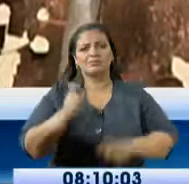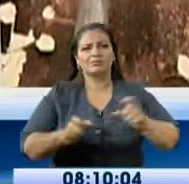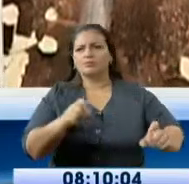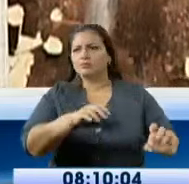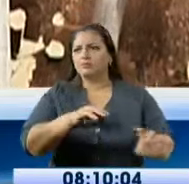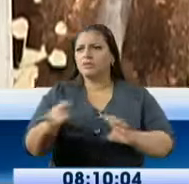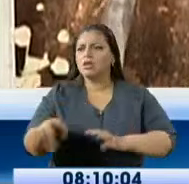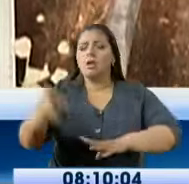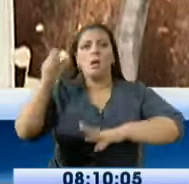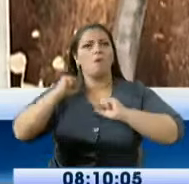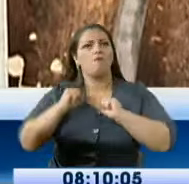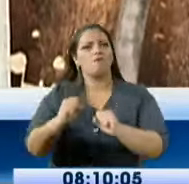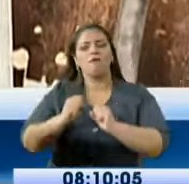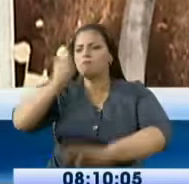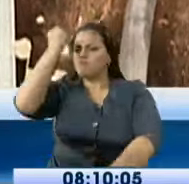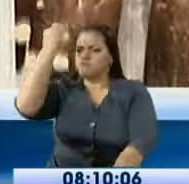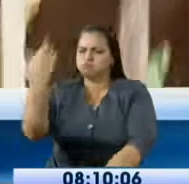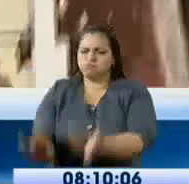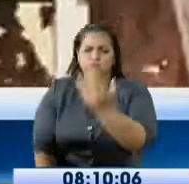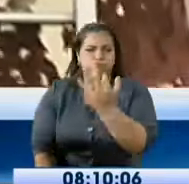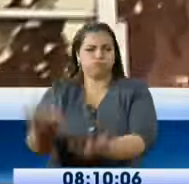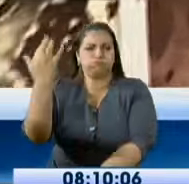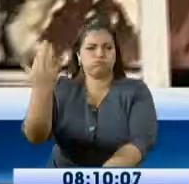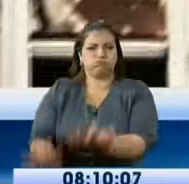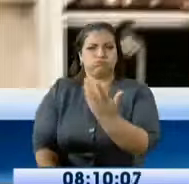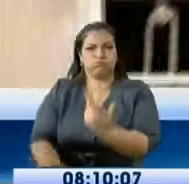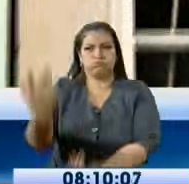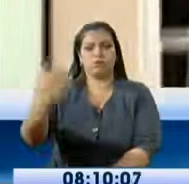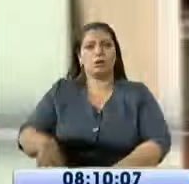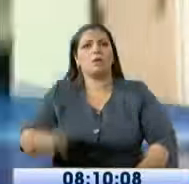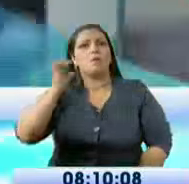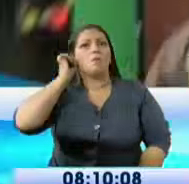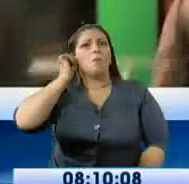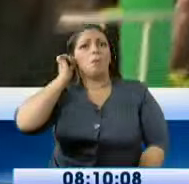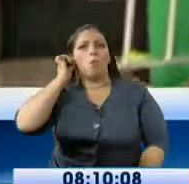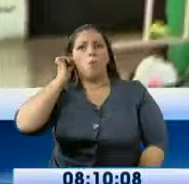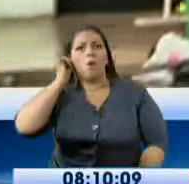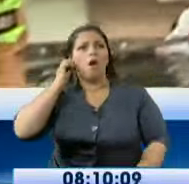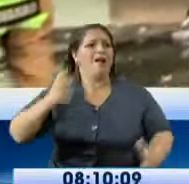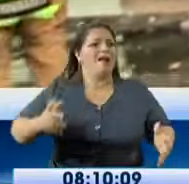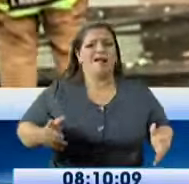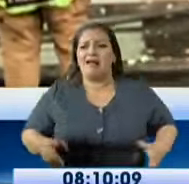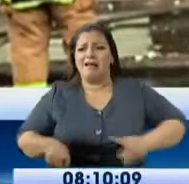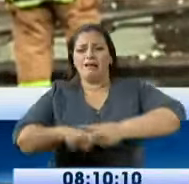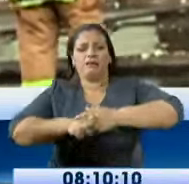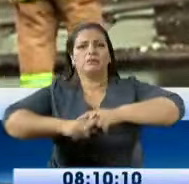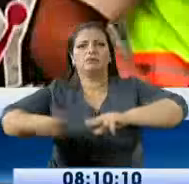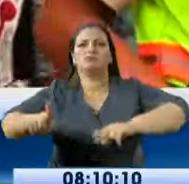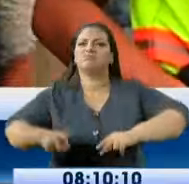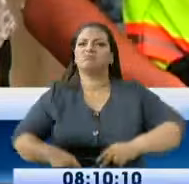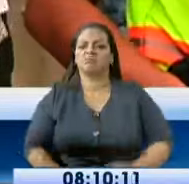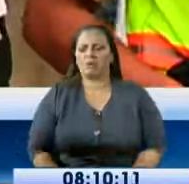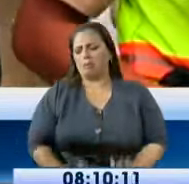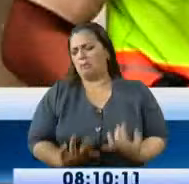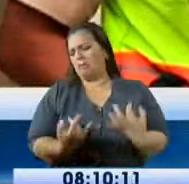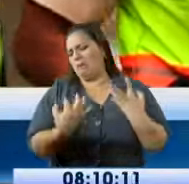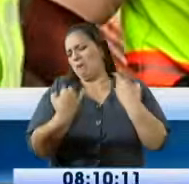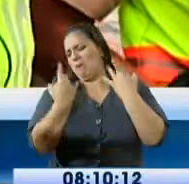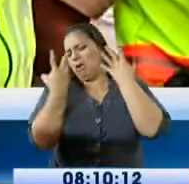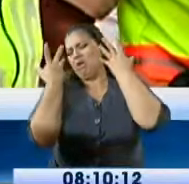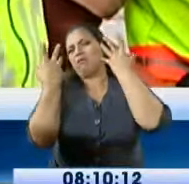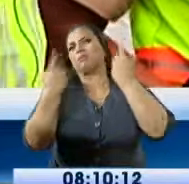tanta violencia al punto de no permitirle la salida a una mujer que falleció al interior del inmueble. Iba a meterme a sacar